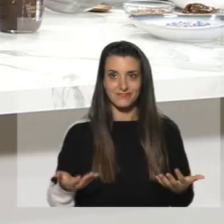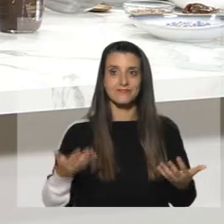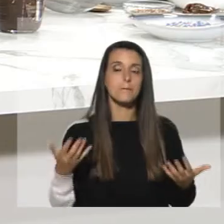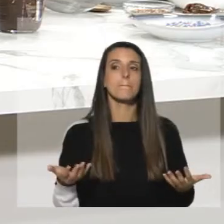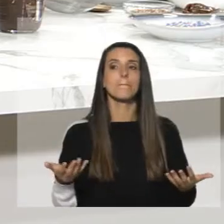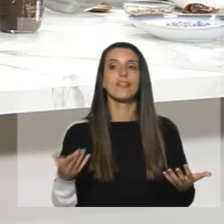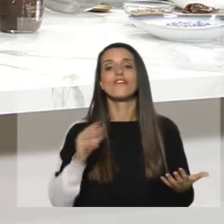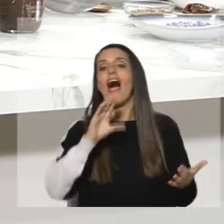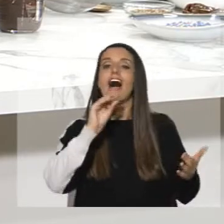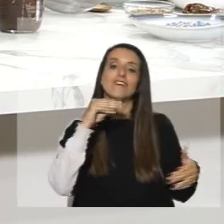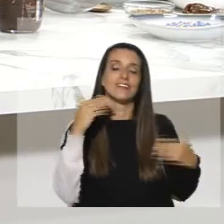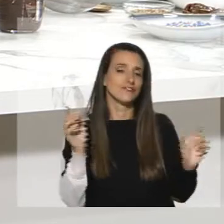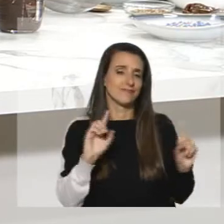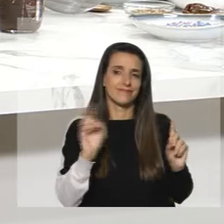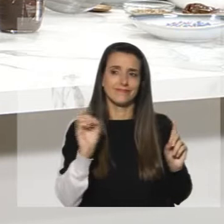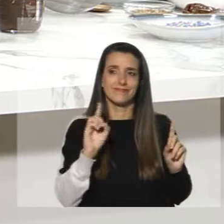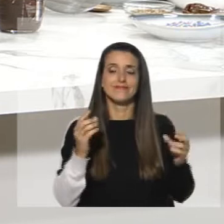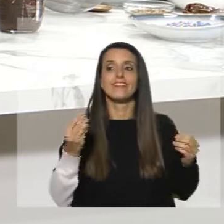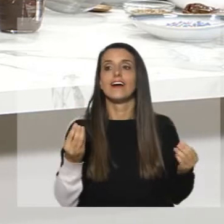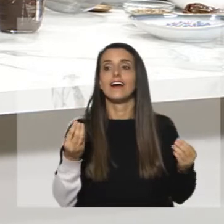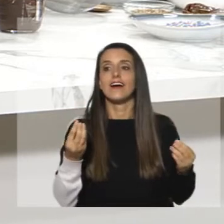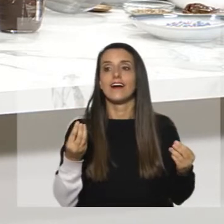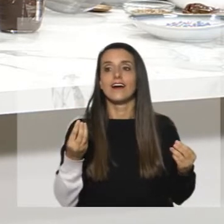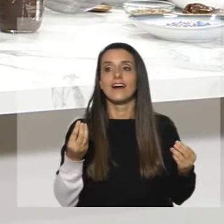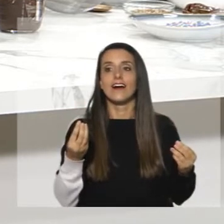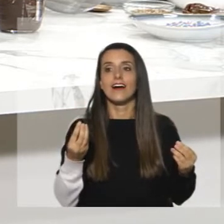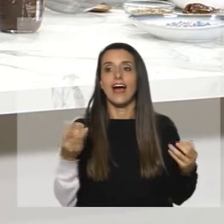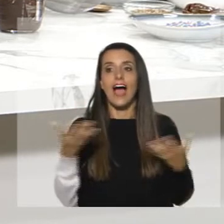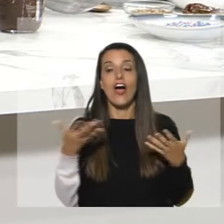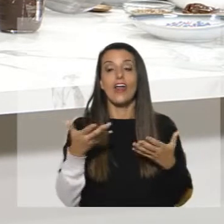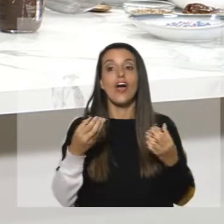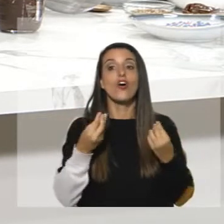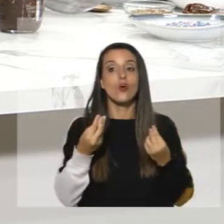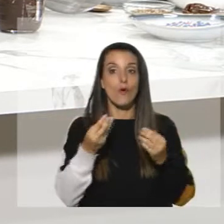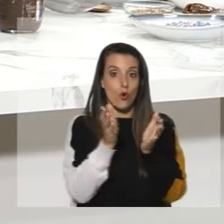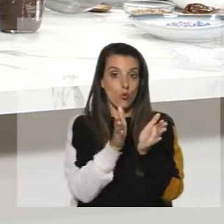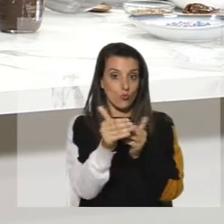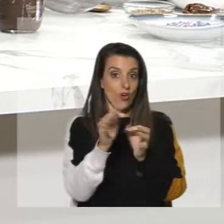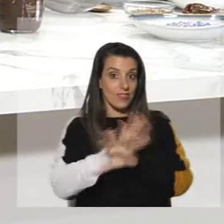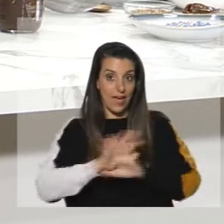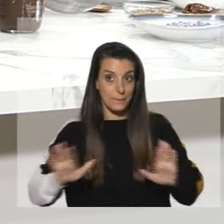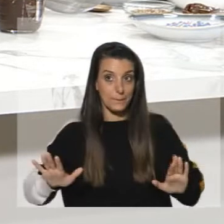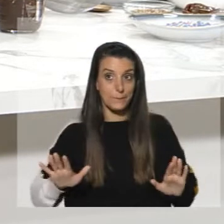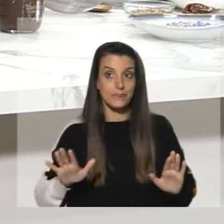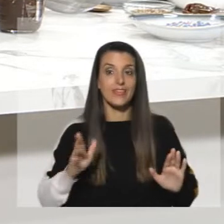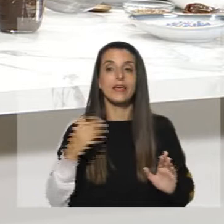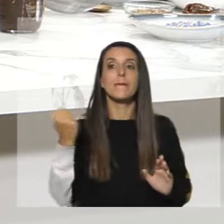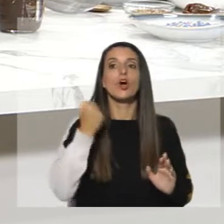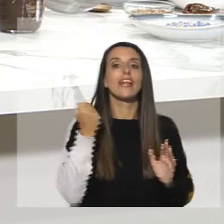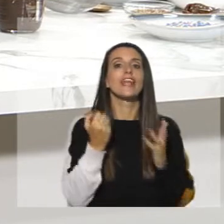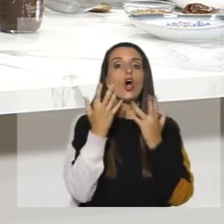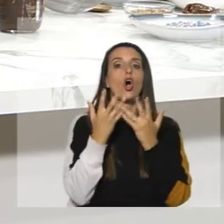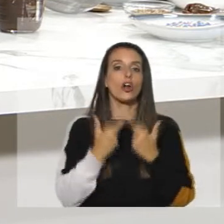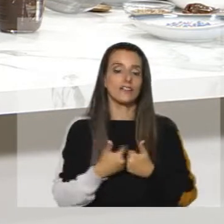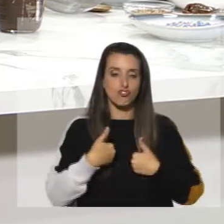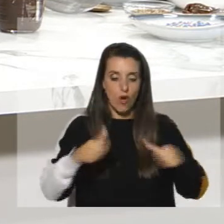horrible, me pongo a hablar. No. Esto es la técnica ahí está. Para los cubos. Bien. Ya acá lo importante todo. Es la organización. Yo